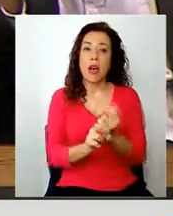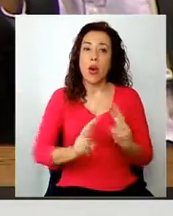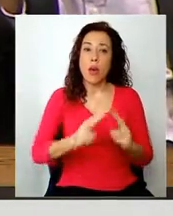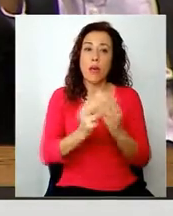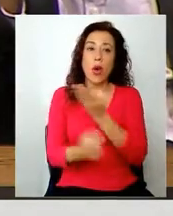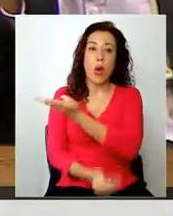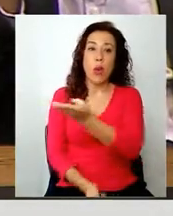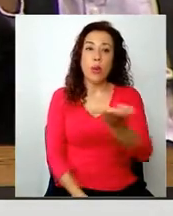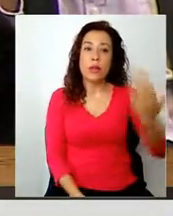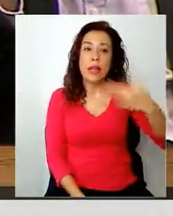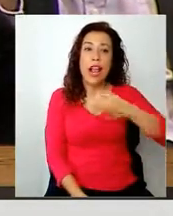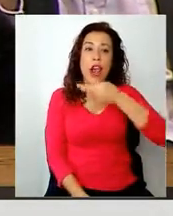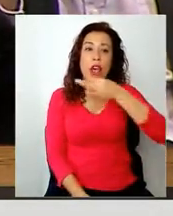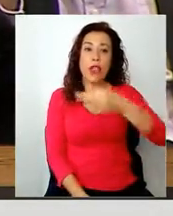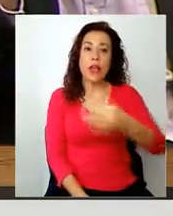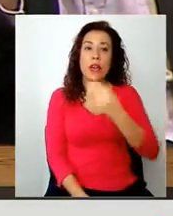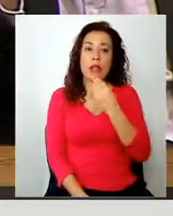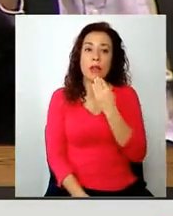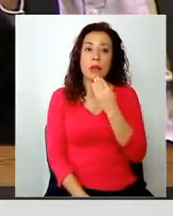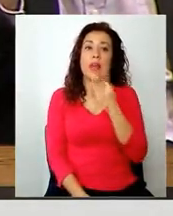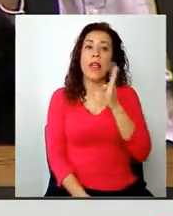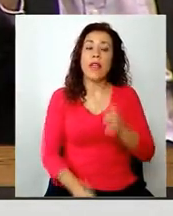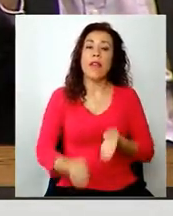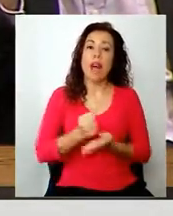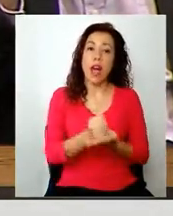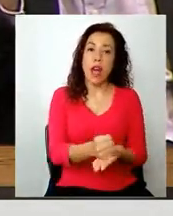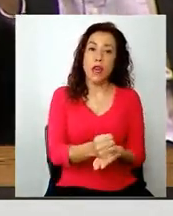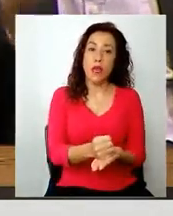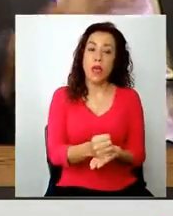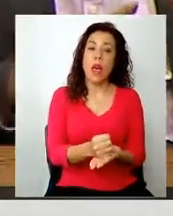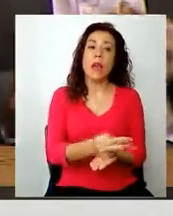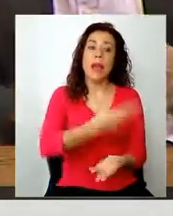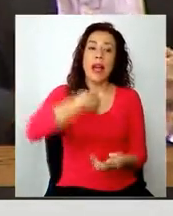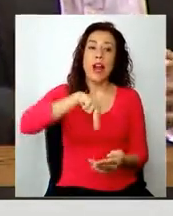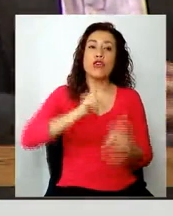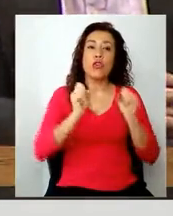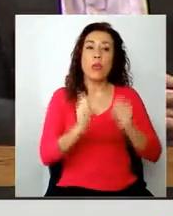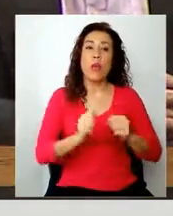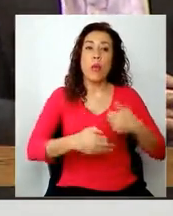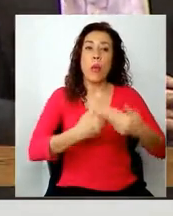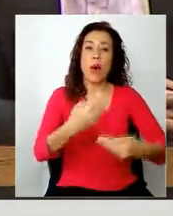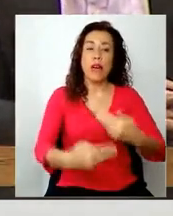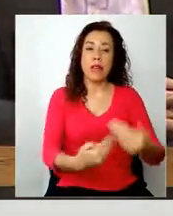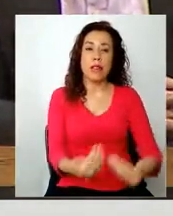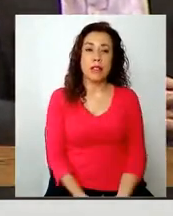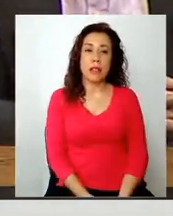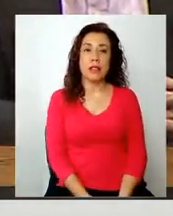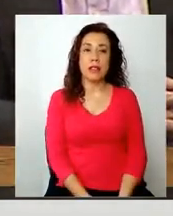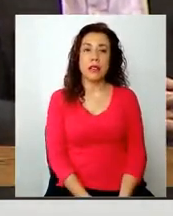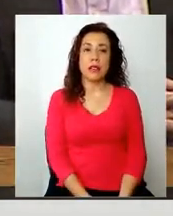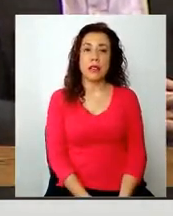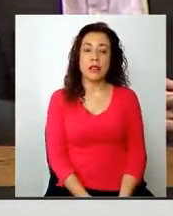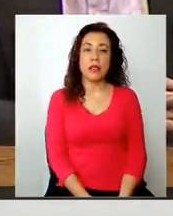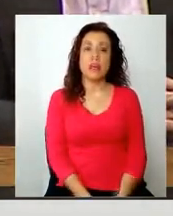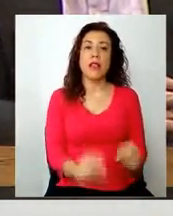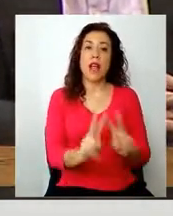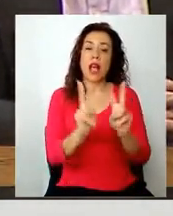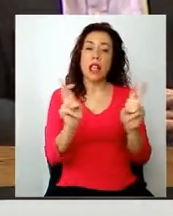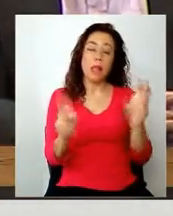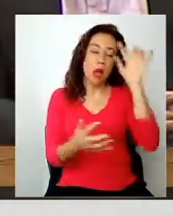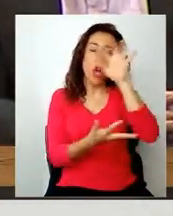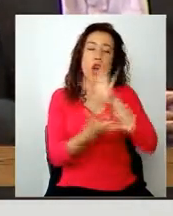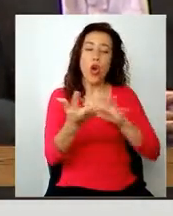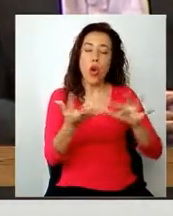mencionaron también debería ayudarnos a avanzar Así es que siendo este un tema complejo donde no hay